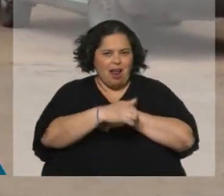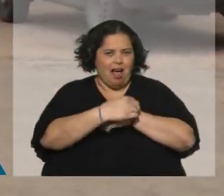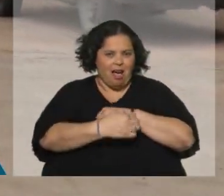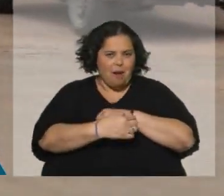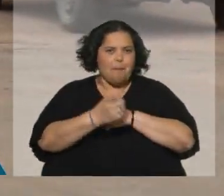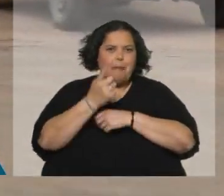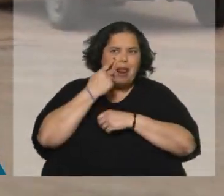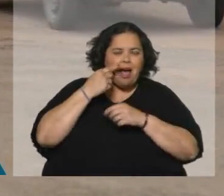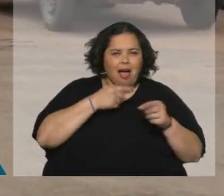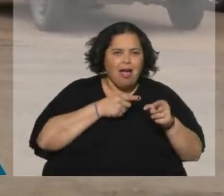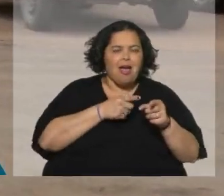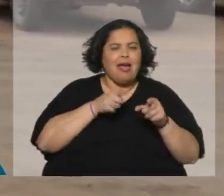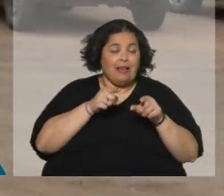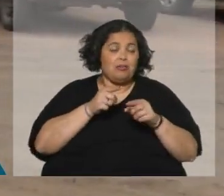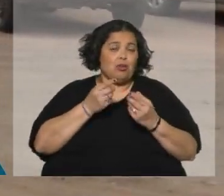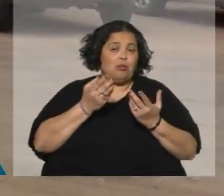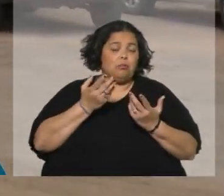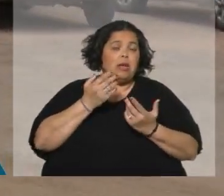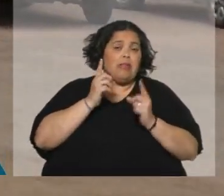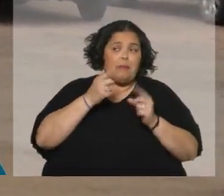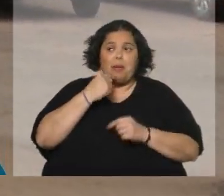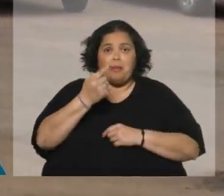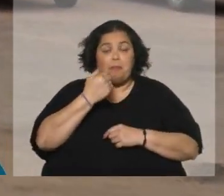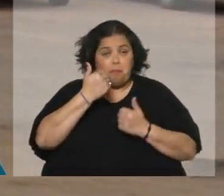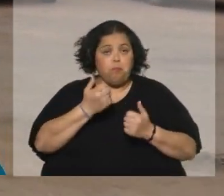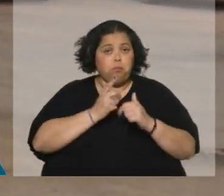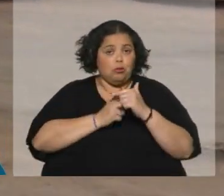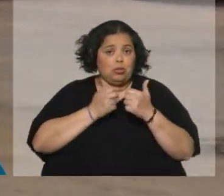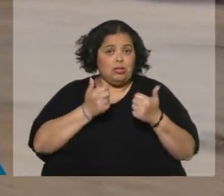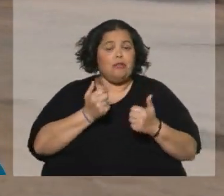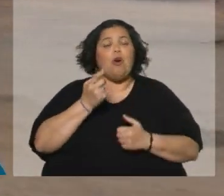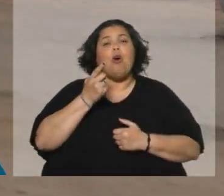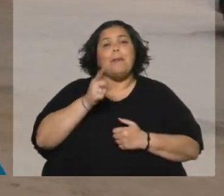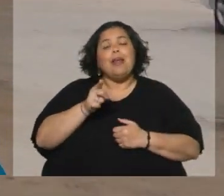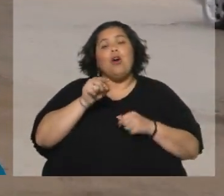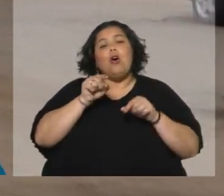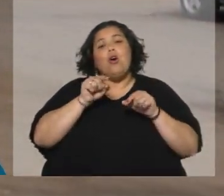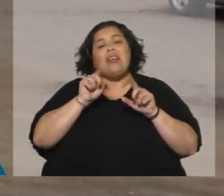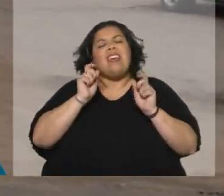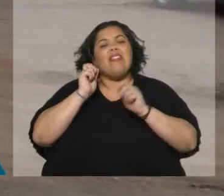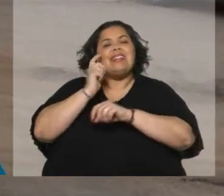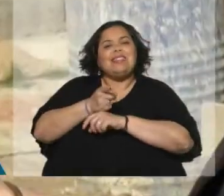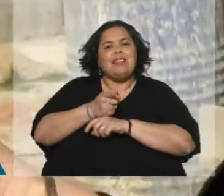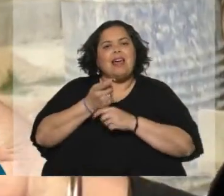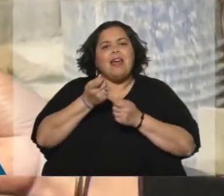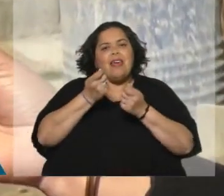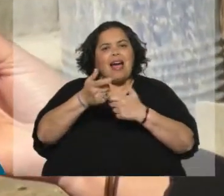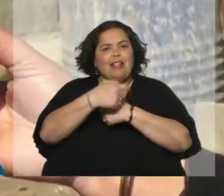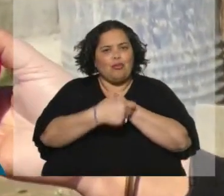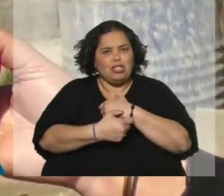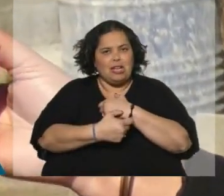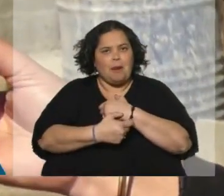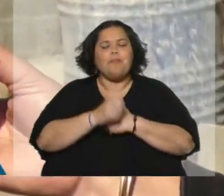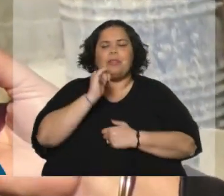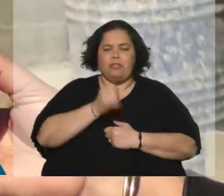tema recurrente Pero además es positivo el tema lo Define el poder judicial únicamente Sí señor la la